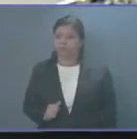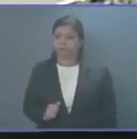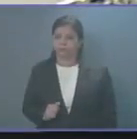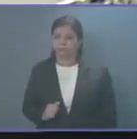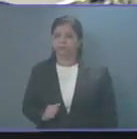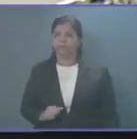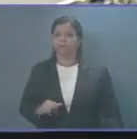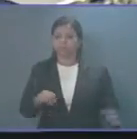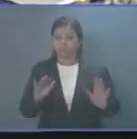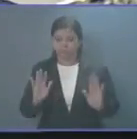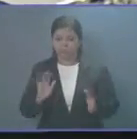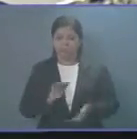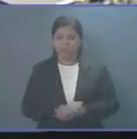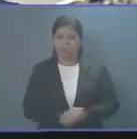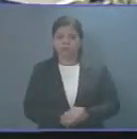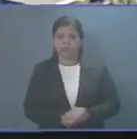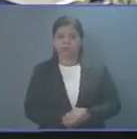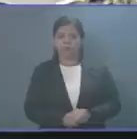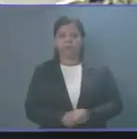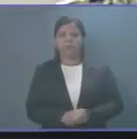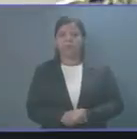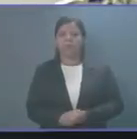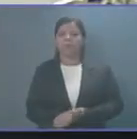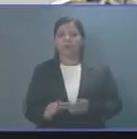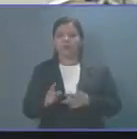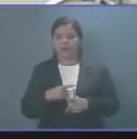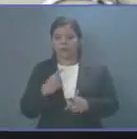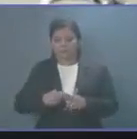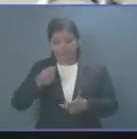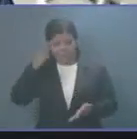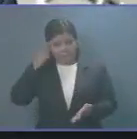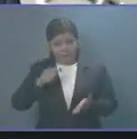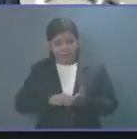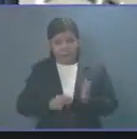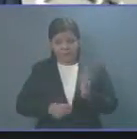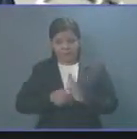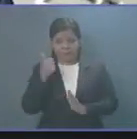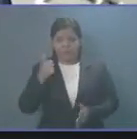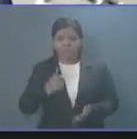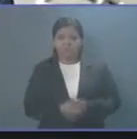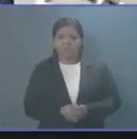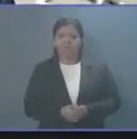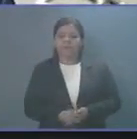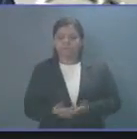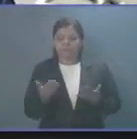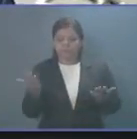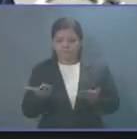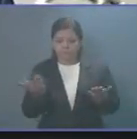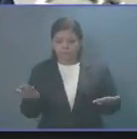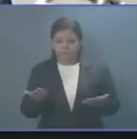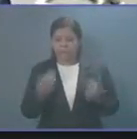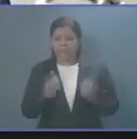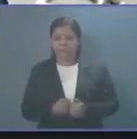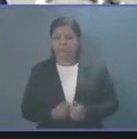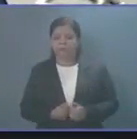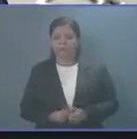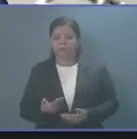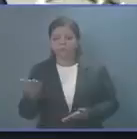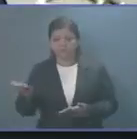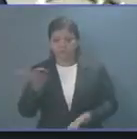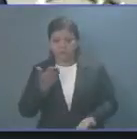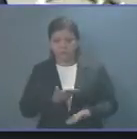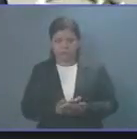Yo quiero decir también que este fue un debate que se hizo a la luz de una